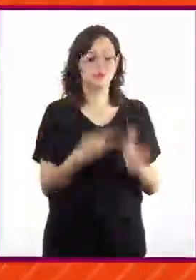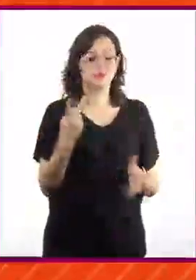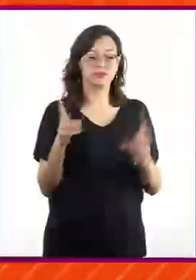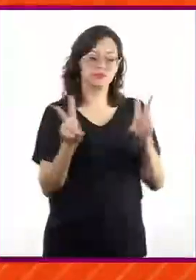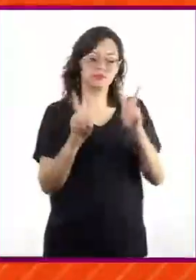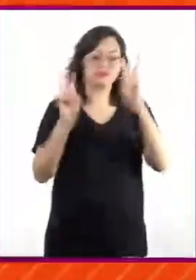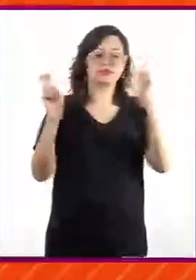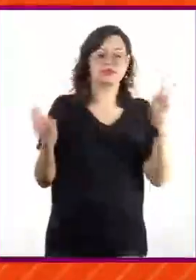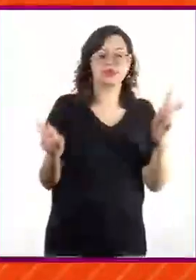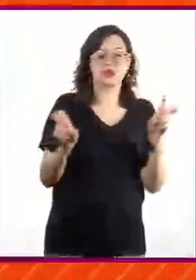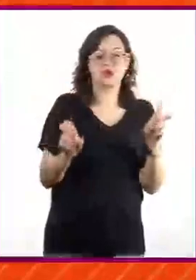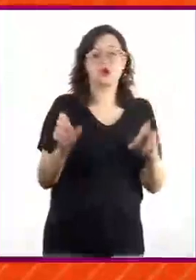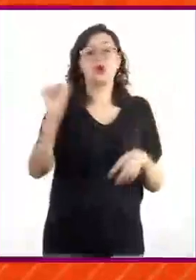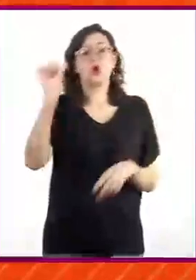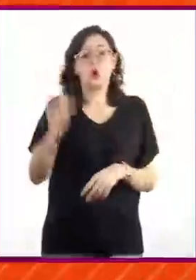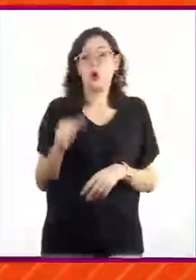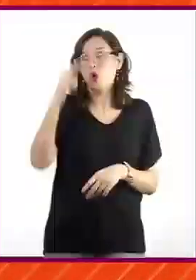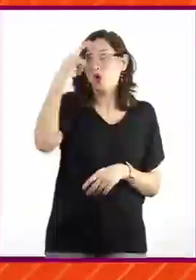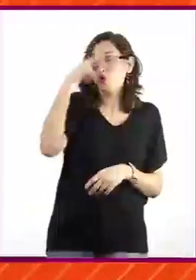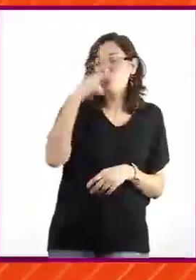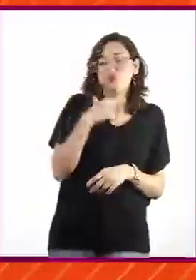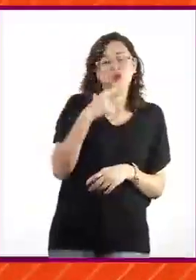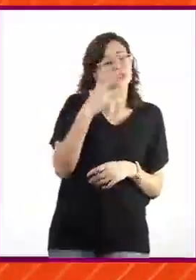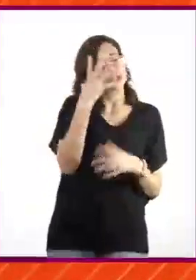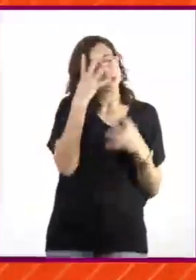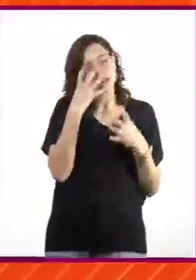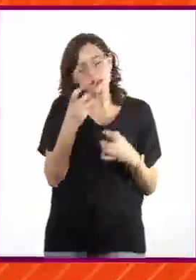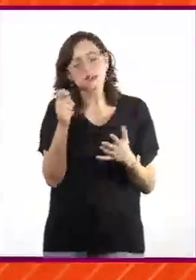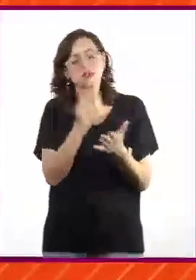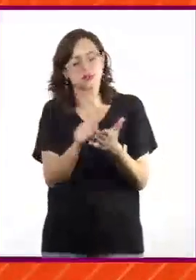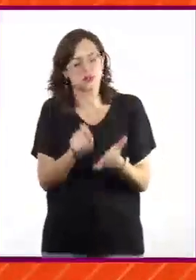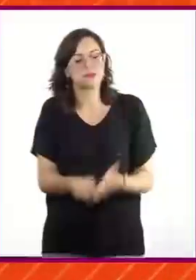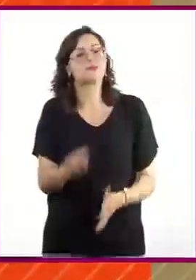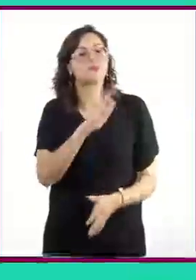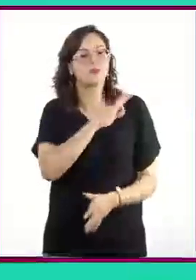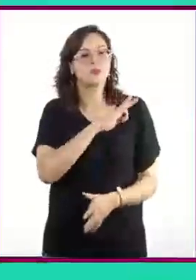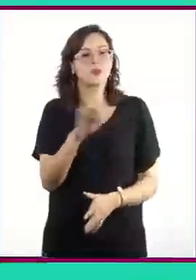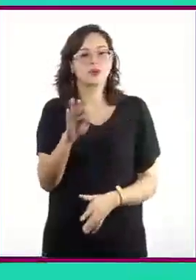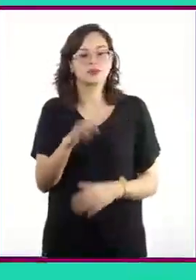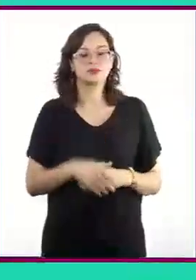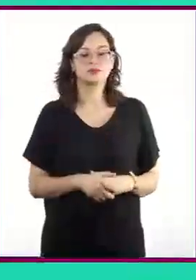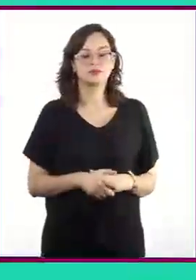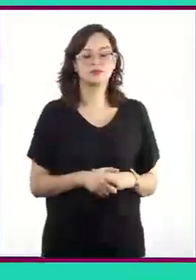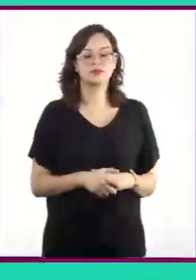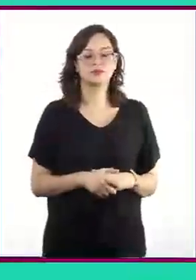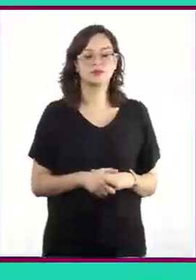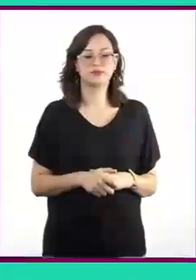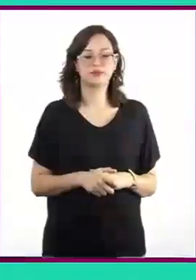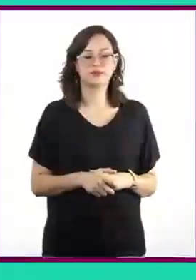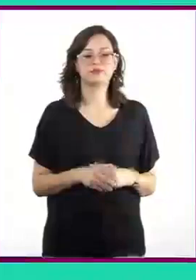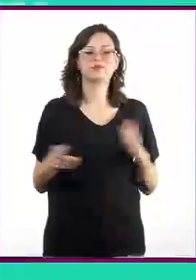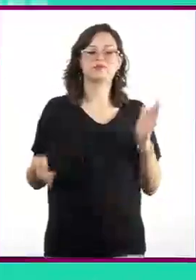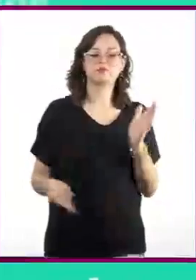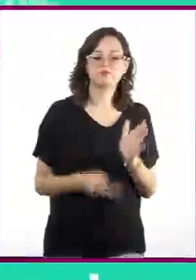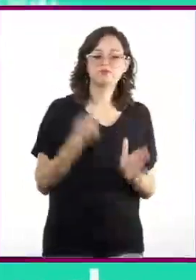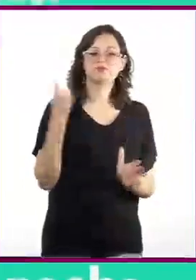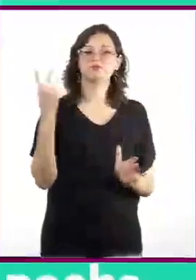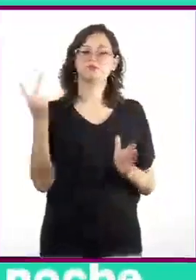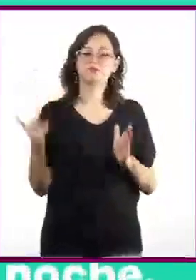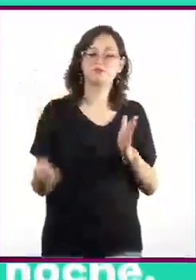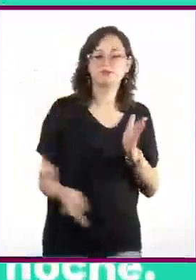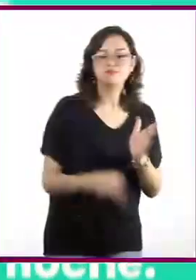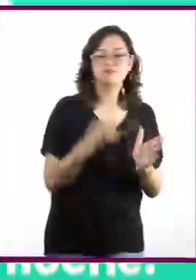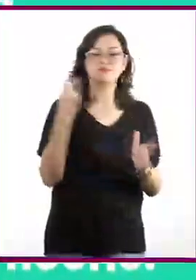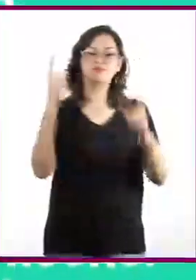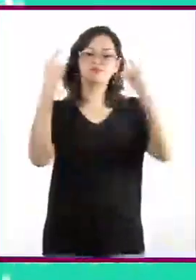la frase: puedo escribir los versos más tristes esta noche. Puedo escribir los versos más tristes esta